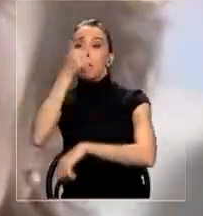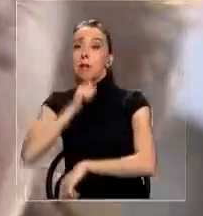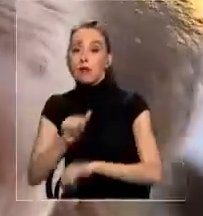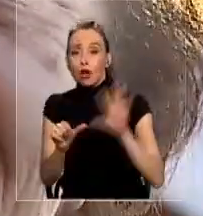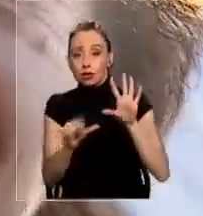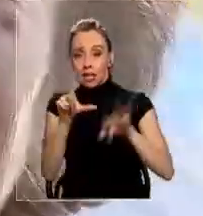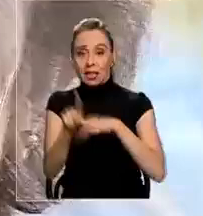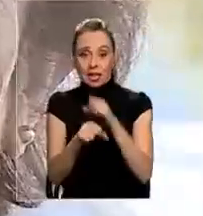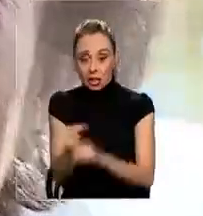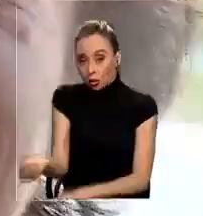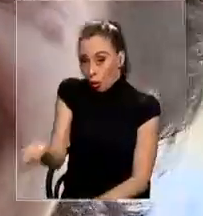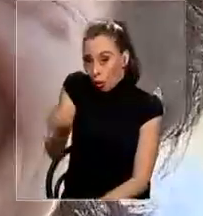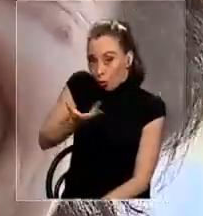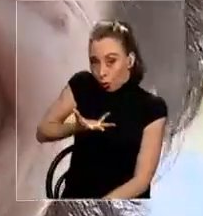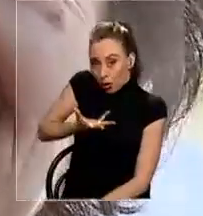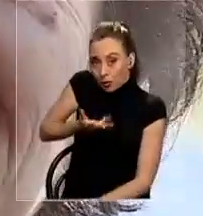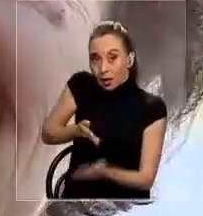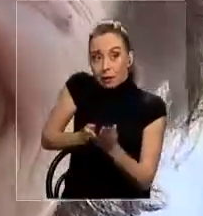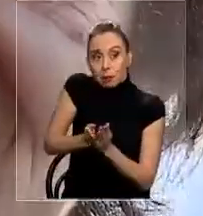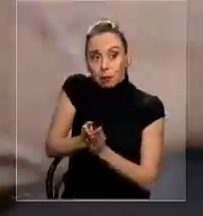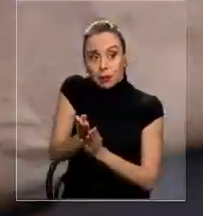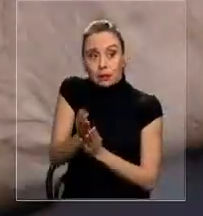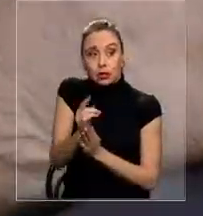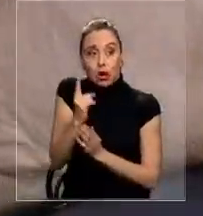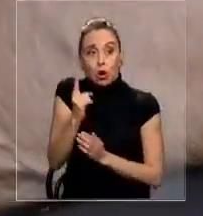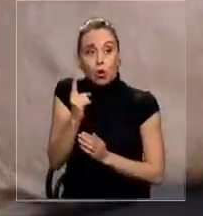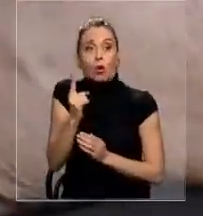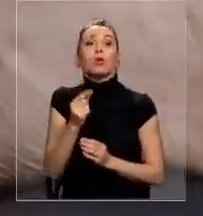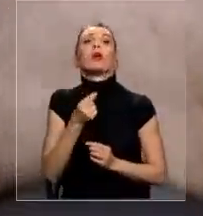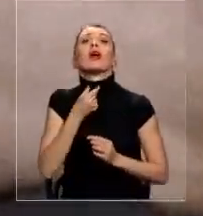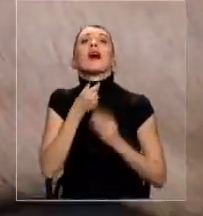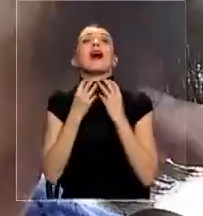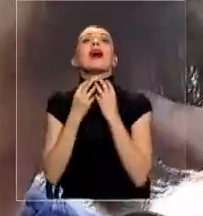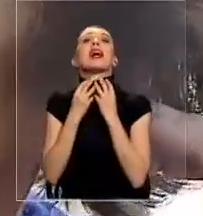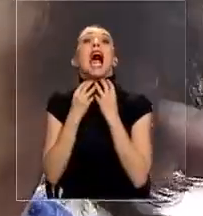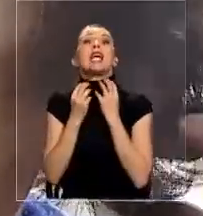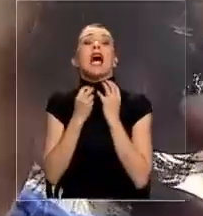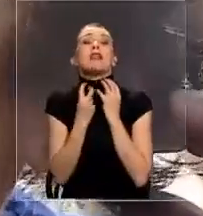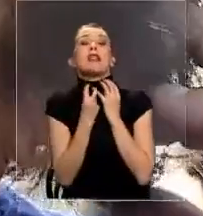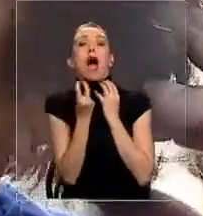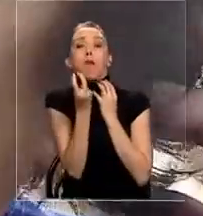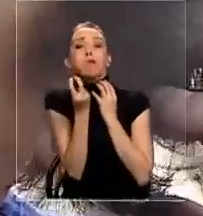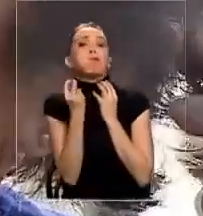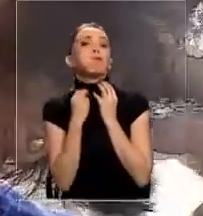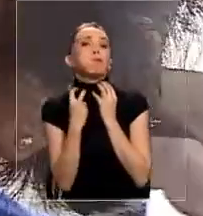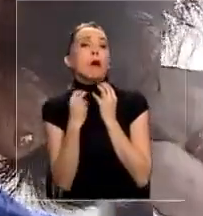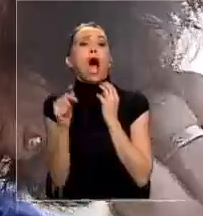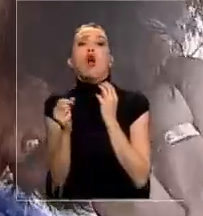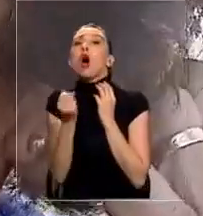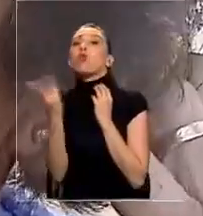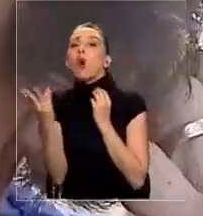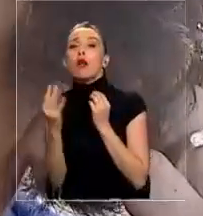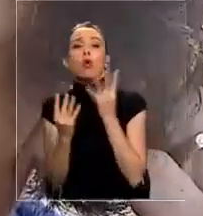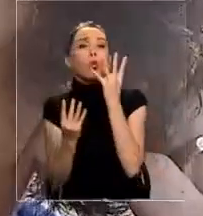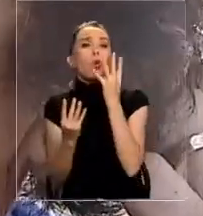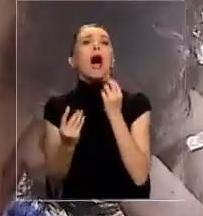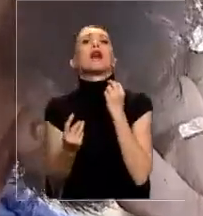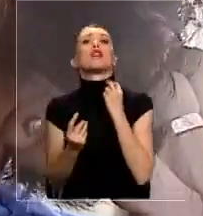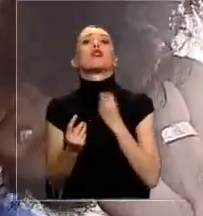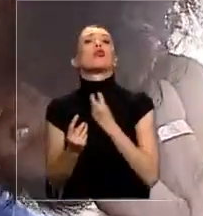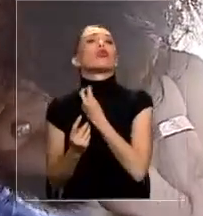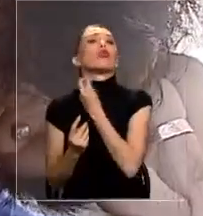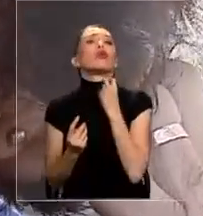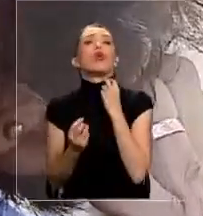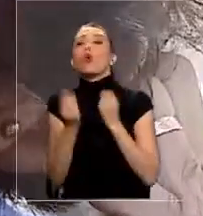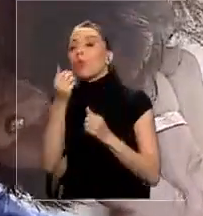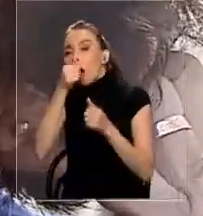67 años y nos cuenta que partió con un nódulo en la garganta. ¿Y ahora cuántos tiene? 4. ¿Y cuánto tiempo